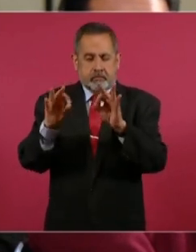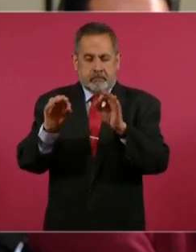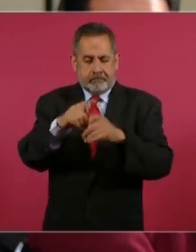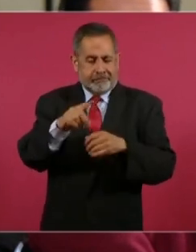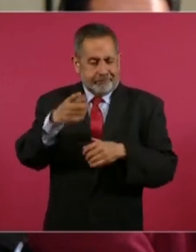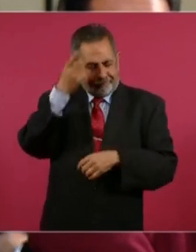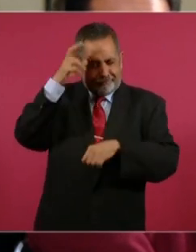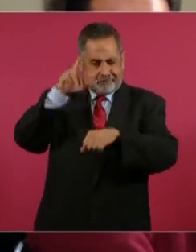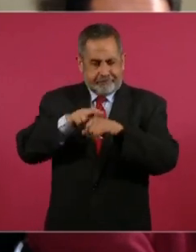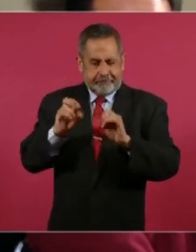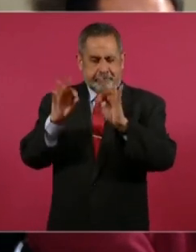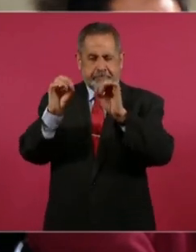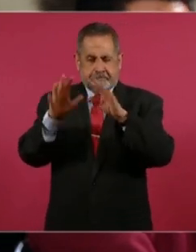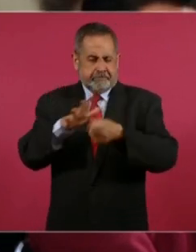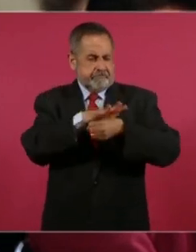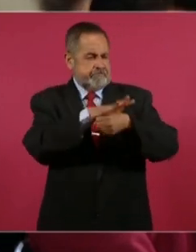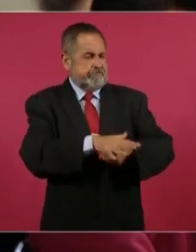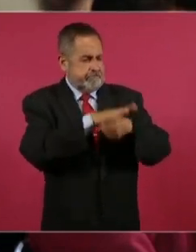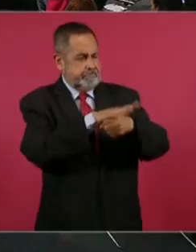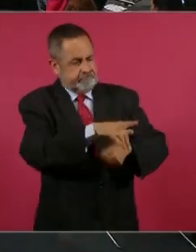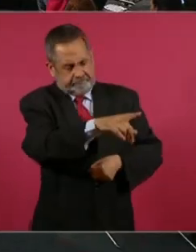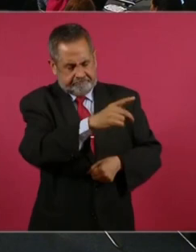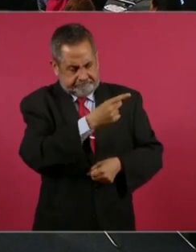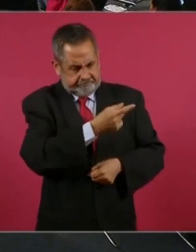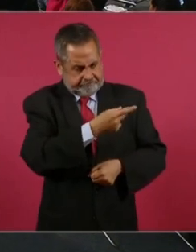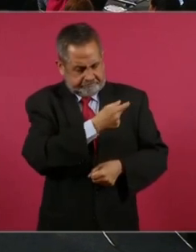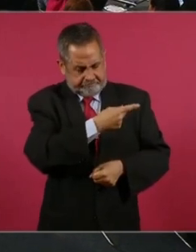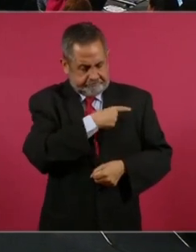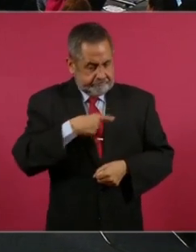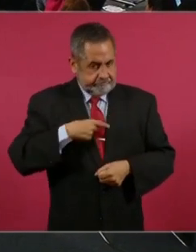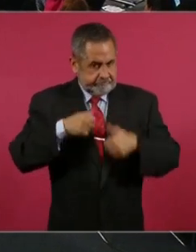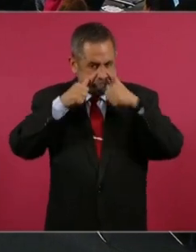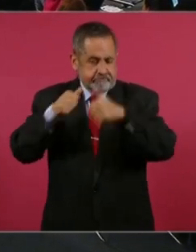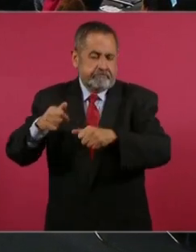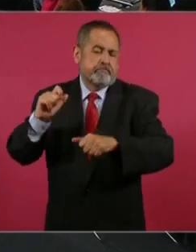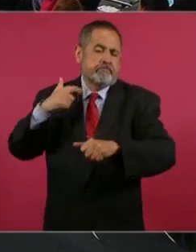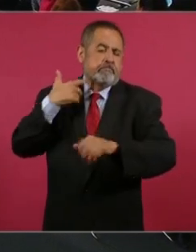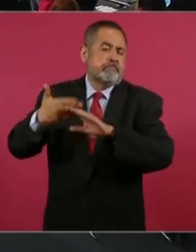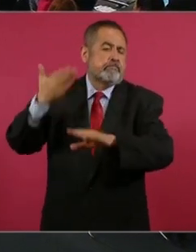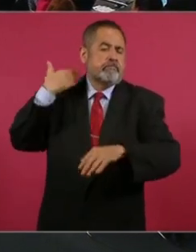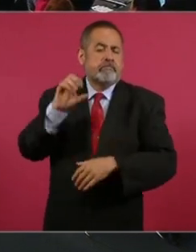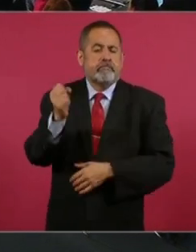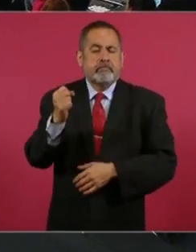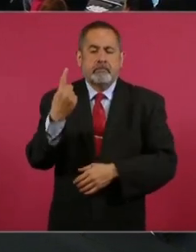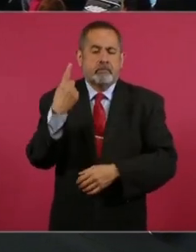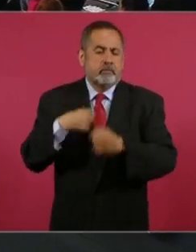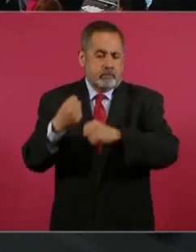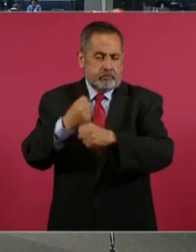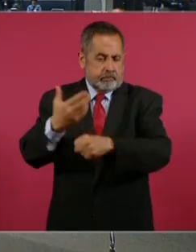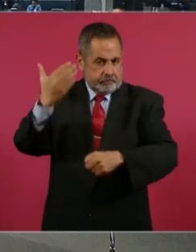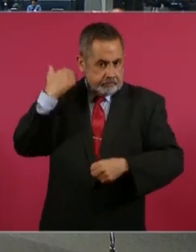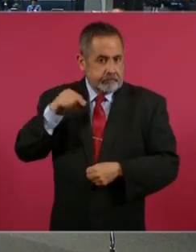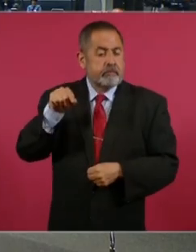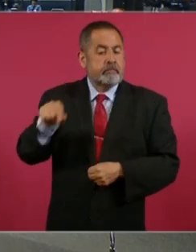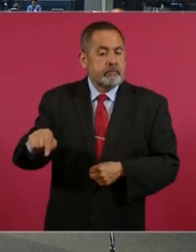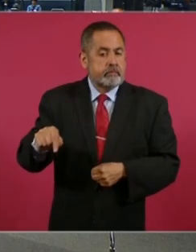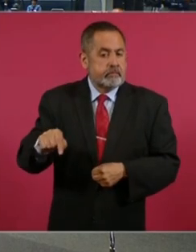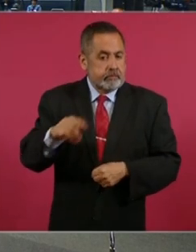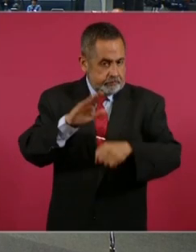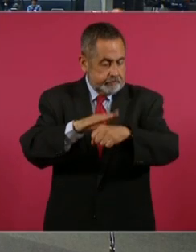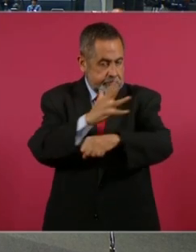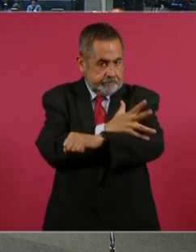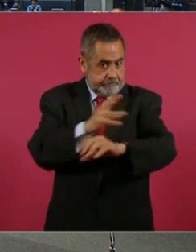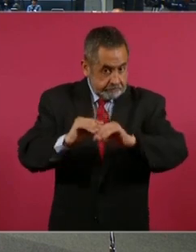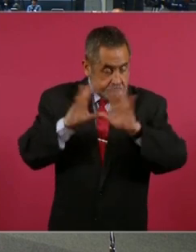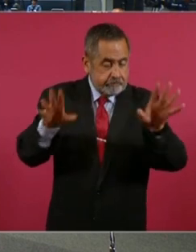rectoría para presionar a las autoridades en ese entonces, el septiembre del año pasado, que se